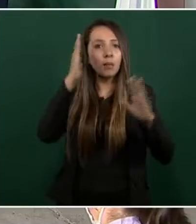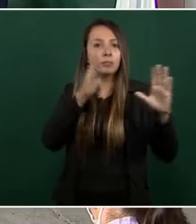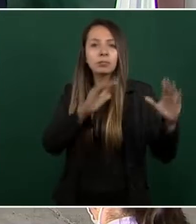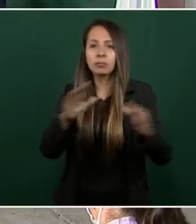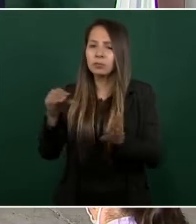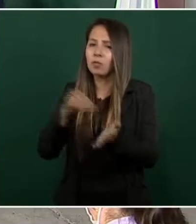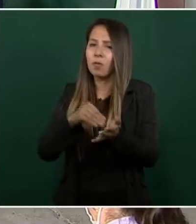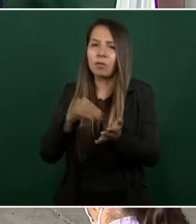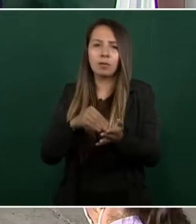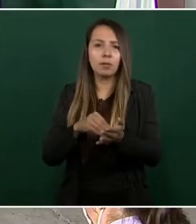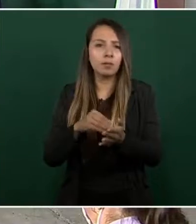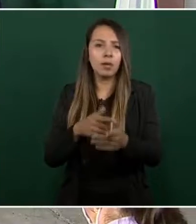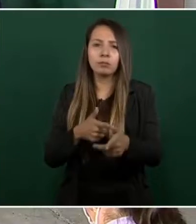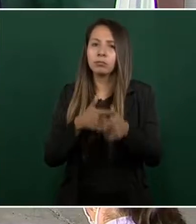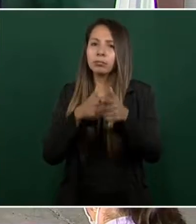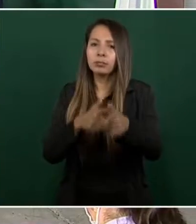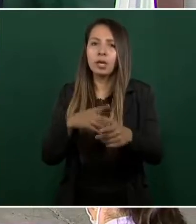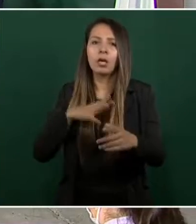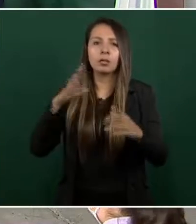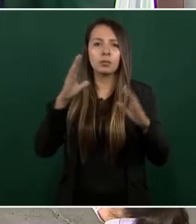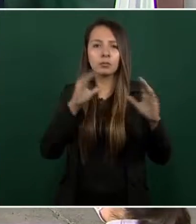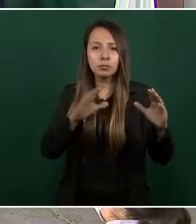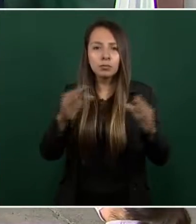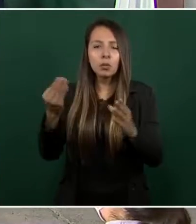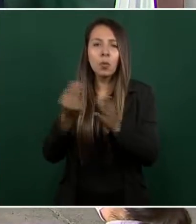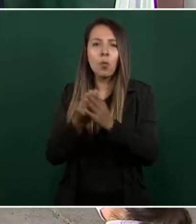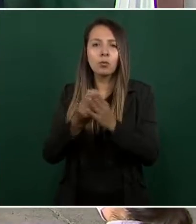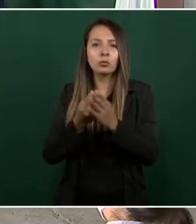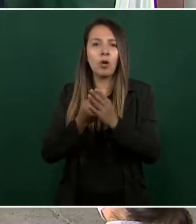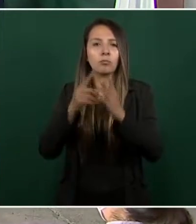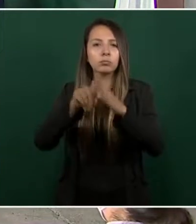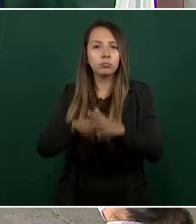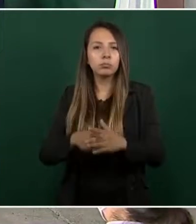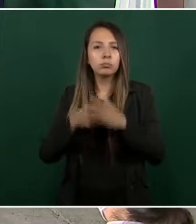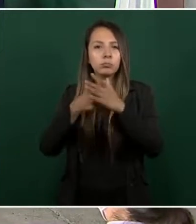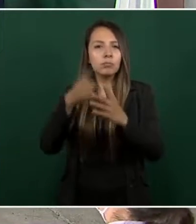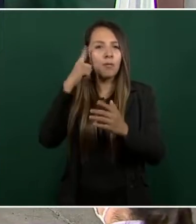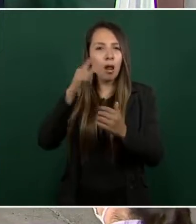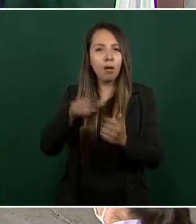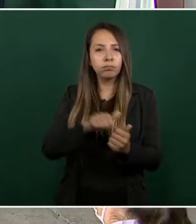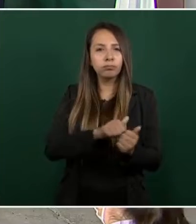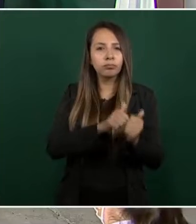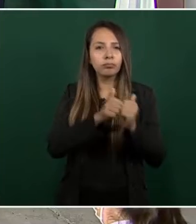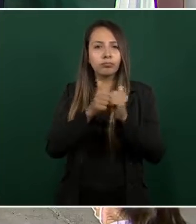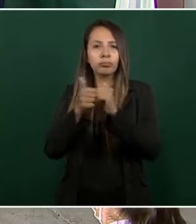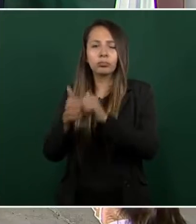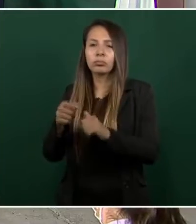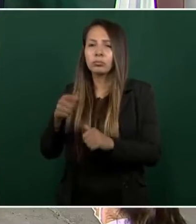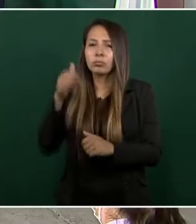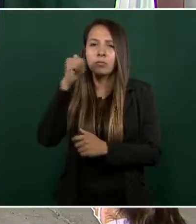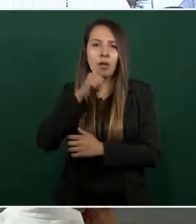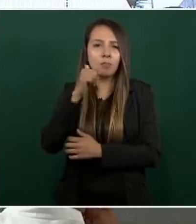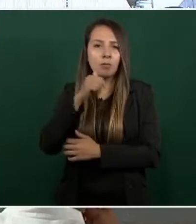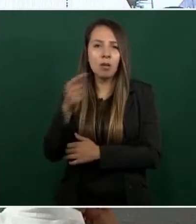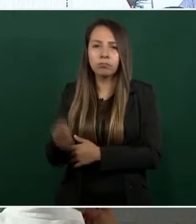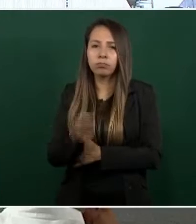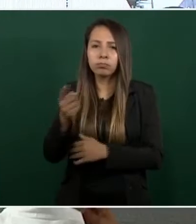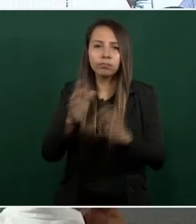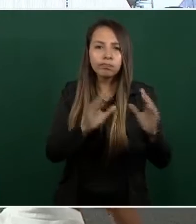con el curso de formación inicial. Este es permanente. En el último